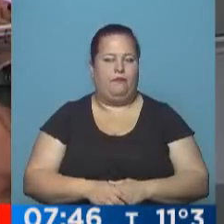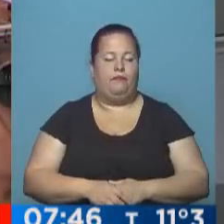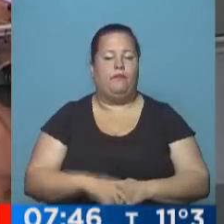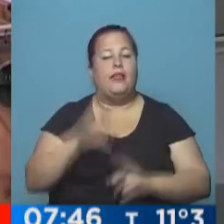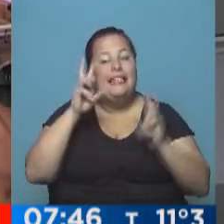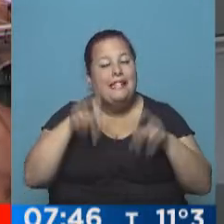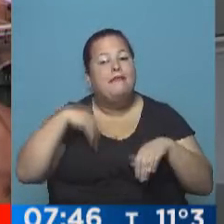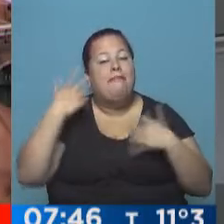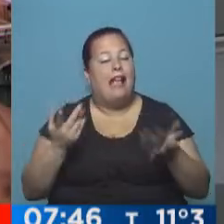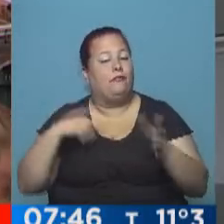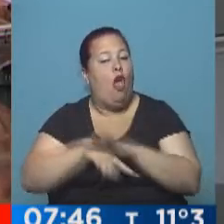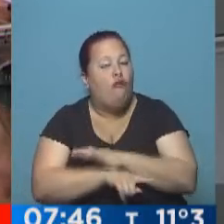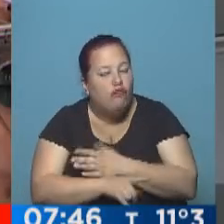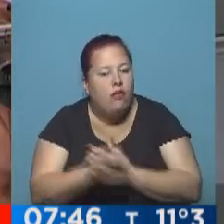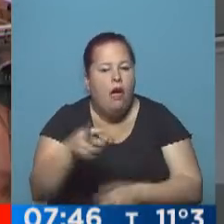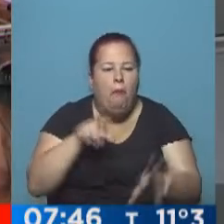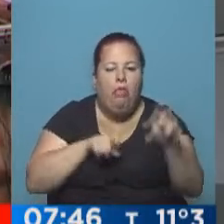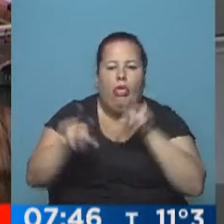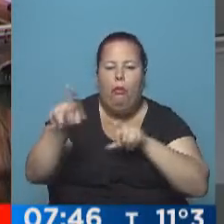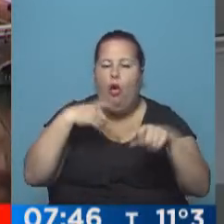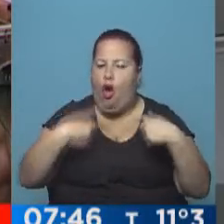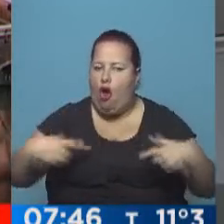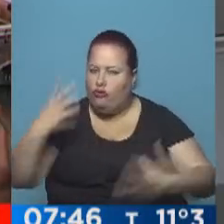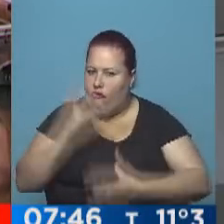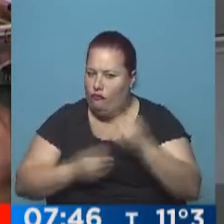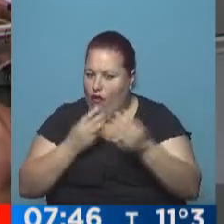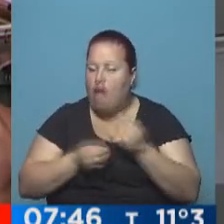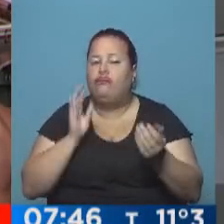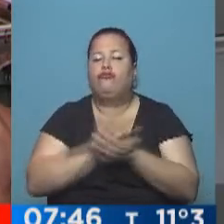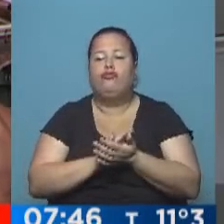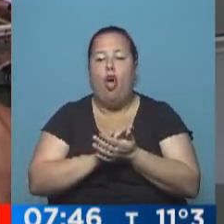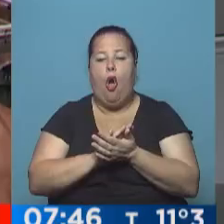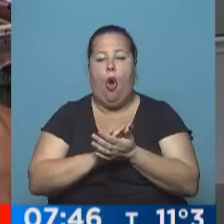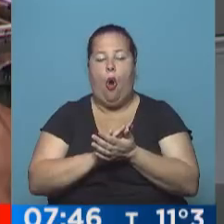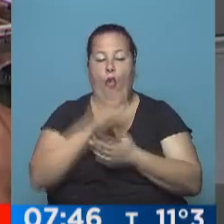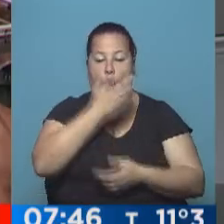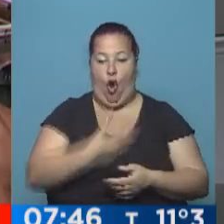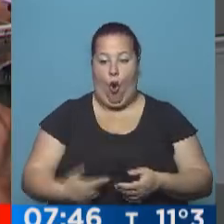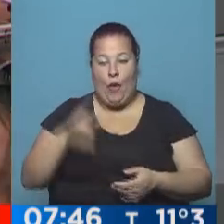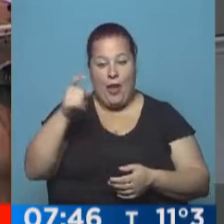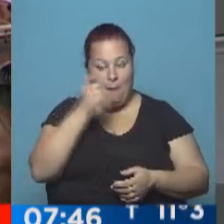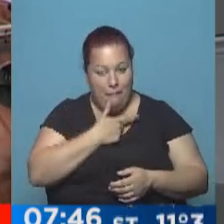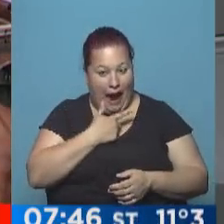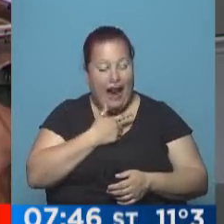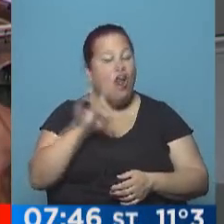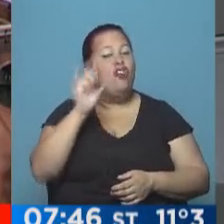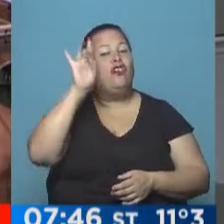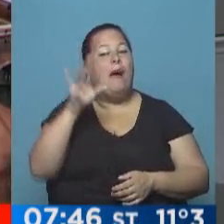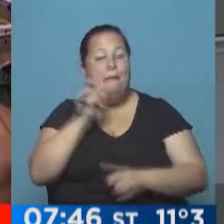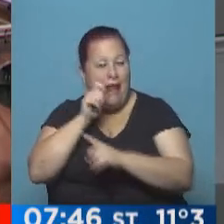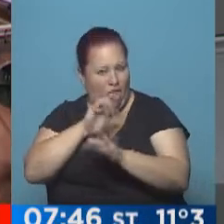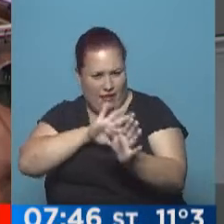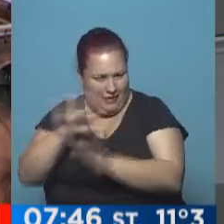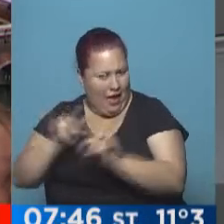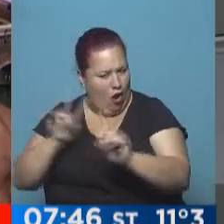y un tema más profundo, y se empiezan a conocer otros casos irregulares relacionados con el gobierno de la ciudad, ya no con Fernando Niembro